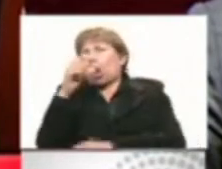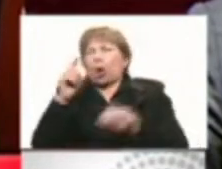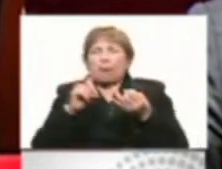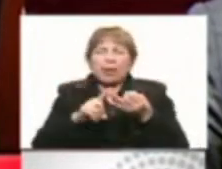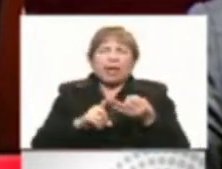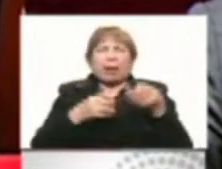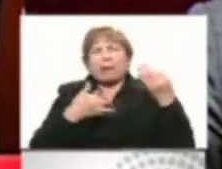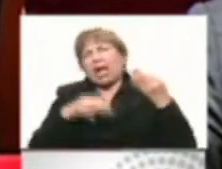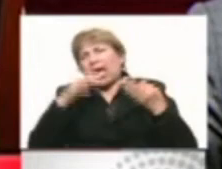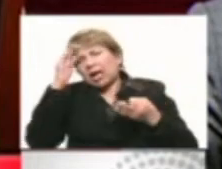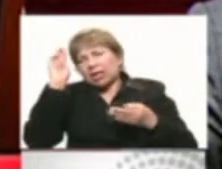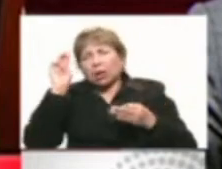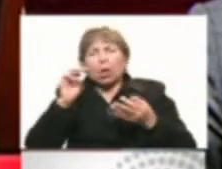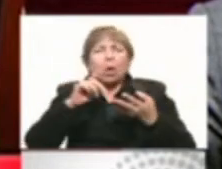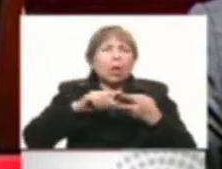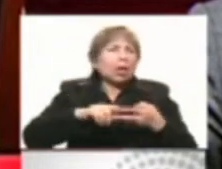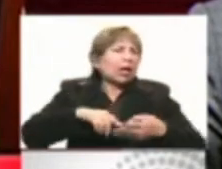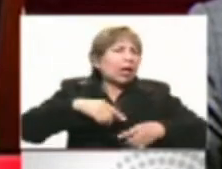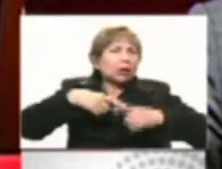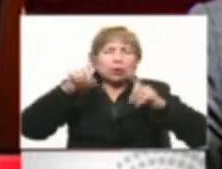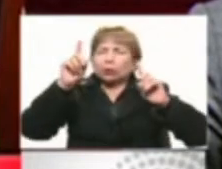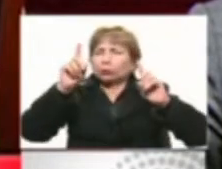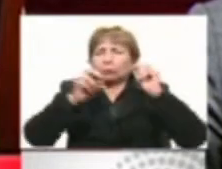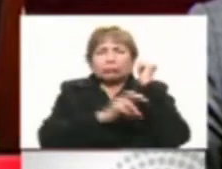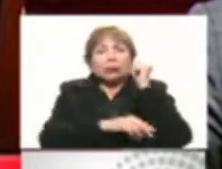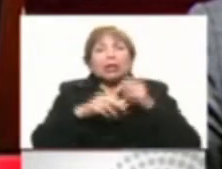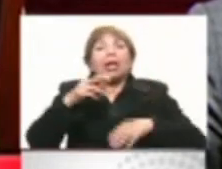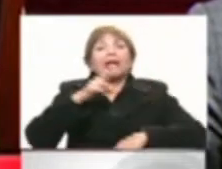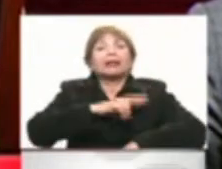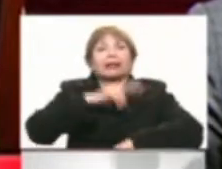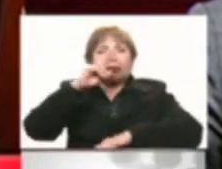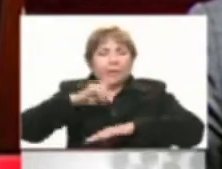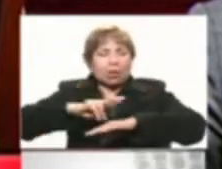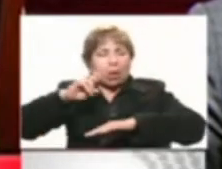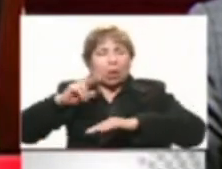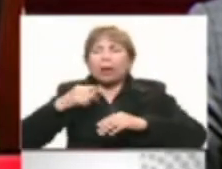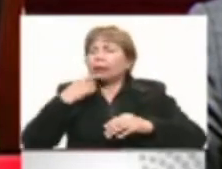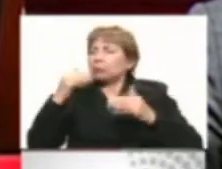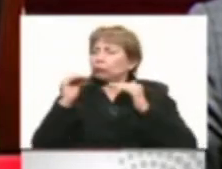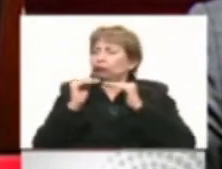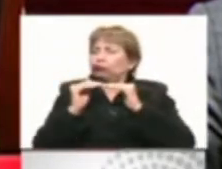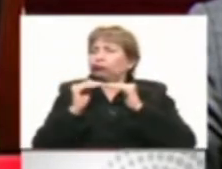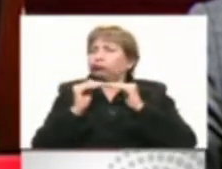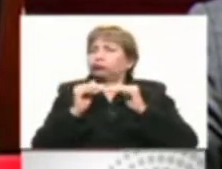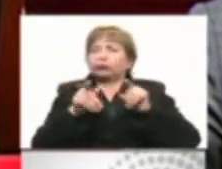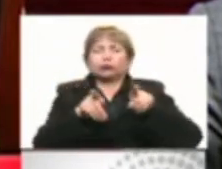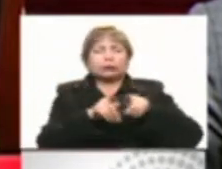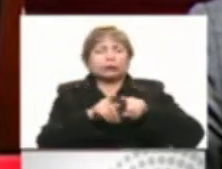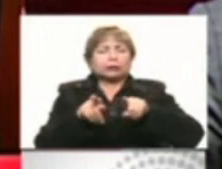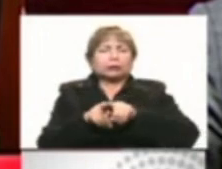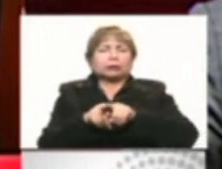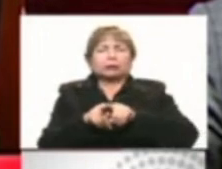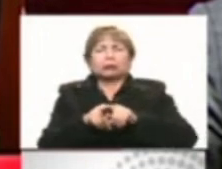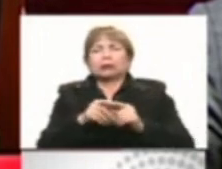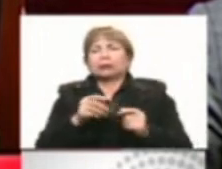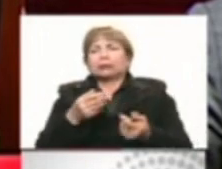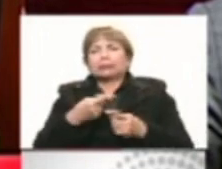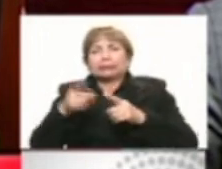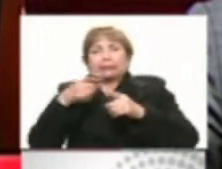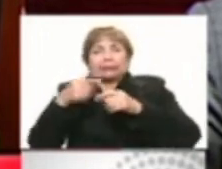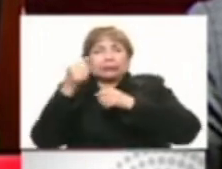de México y que de otros países de la región. Estamos ahorita a un nivel similar al de Chile como hace varios